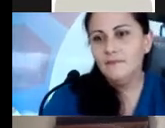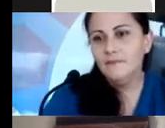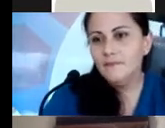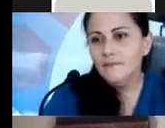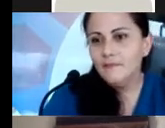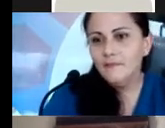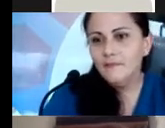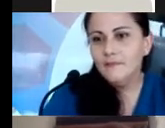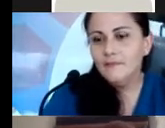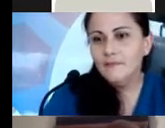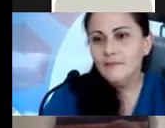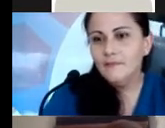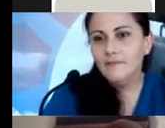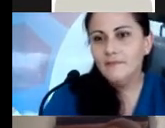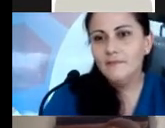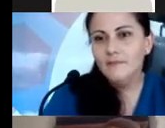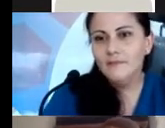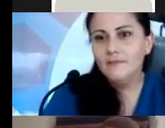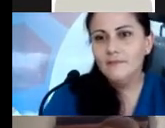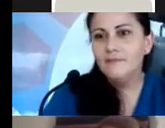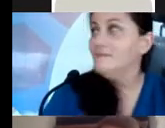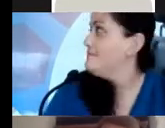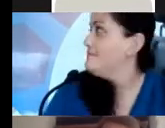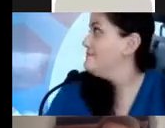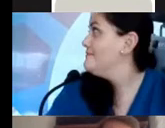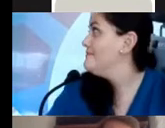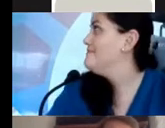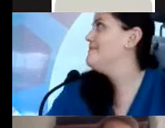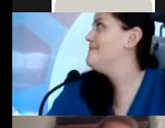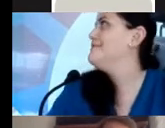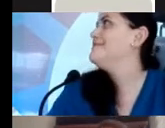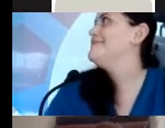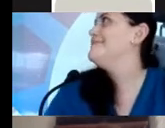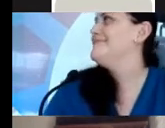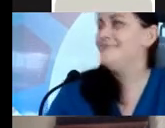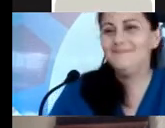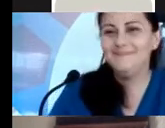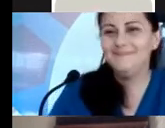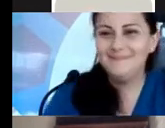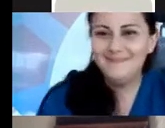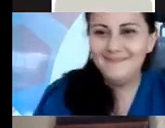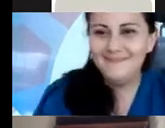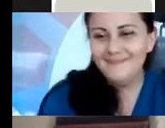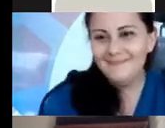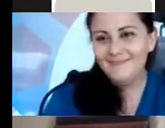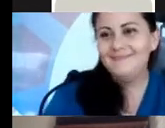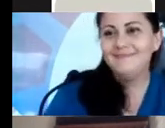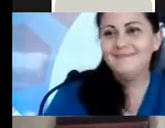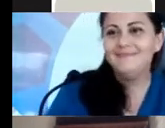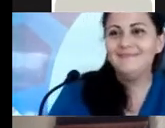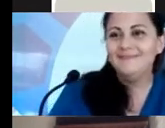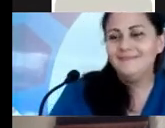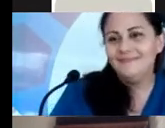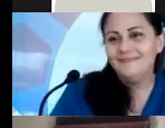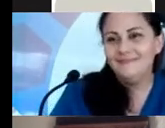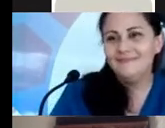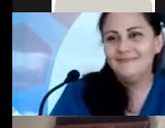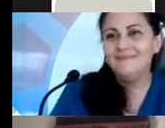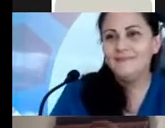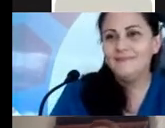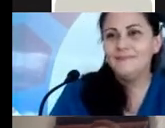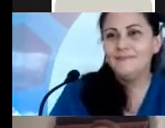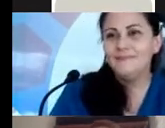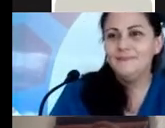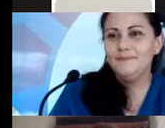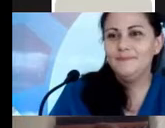ajuste, fuerzas y limpieza por seguridad, que también se encargará María Amalia. Es claro que esta imagen nos habla